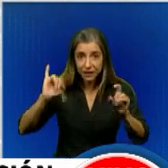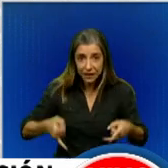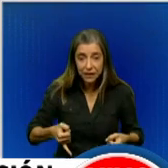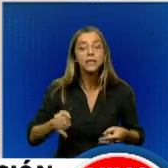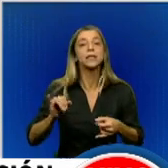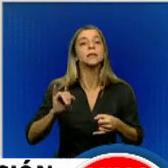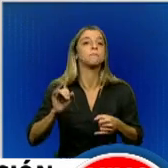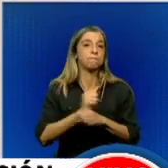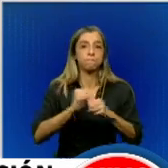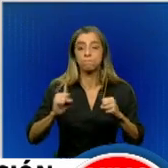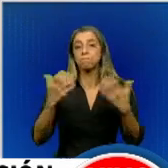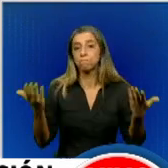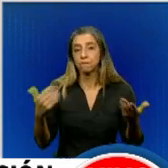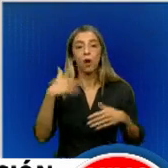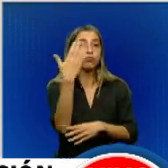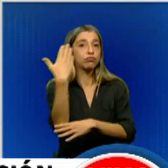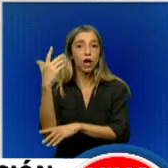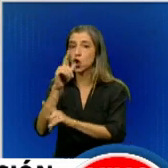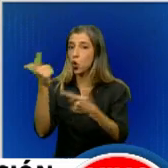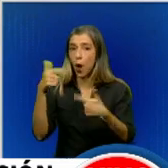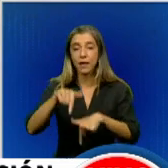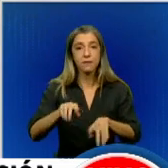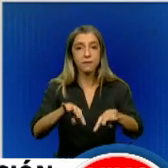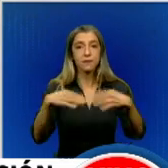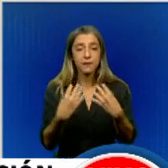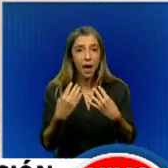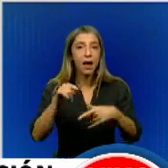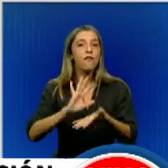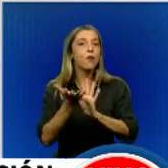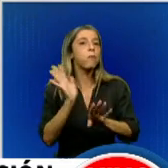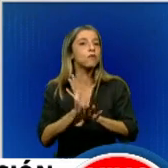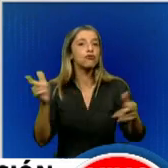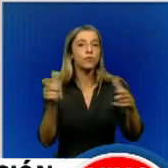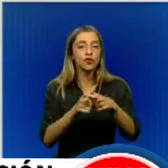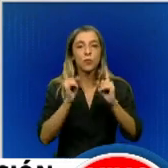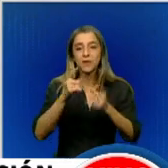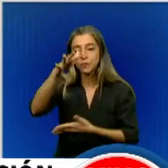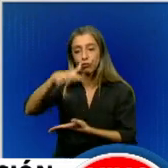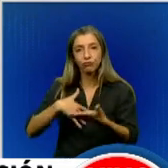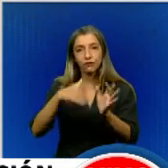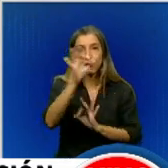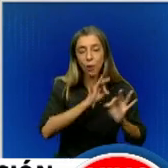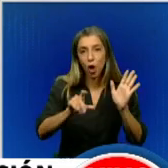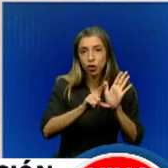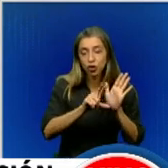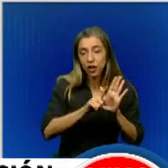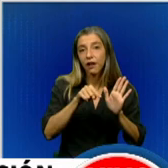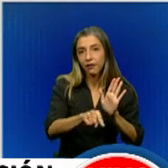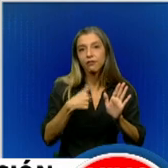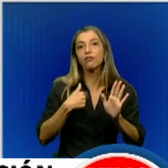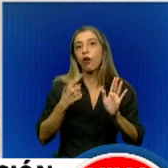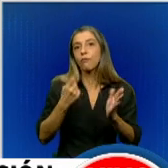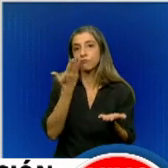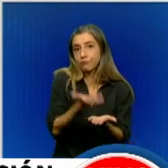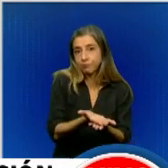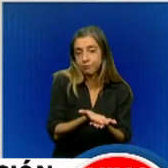no habiendo oradores la cámara constituida en comisión adopta el texto propio del proyecto como despachado por la misma